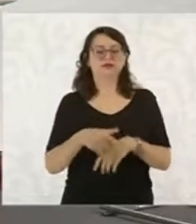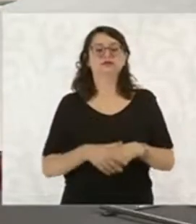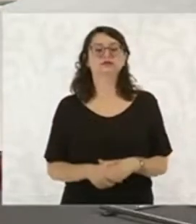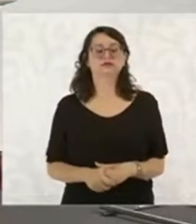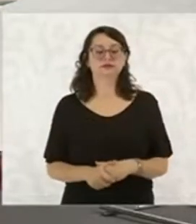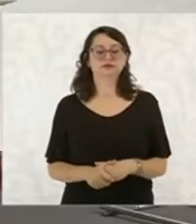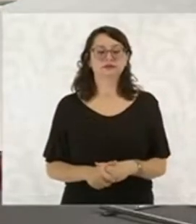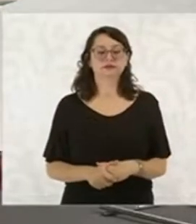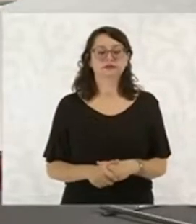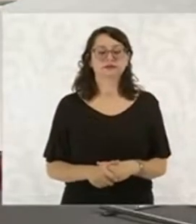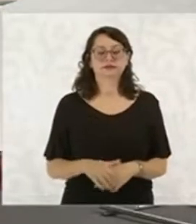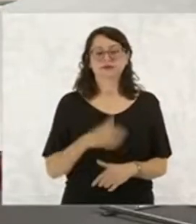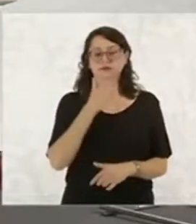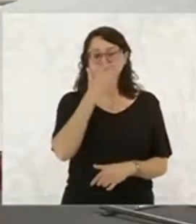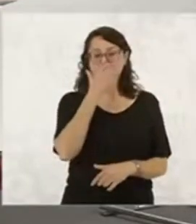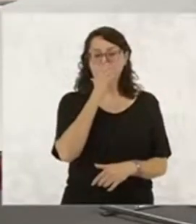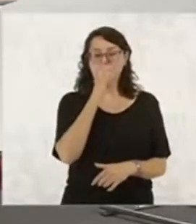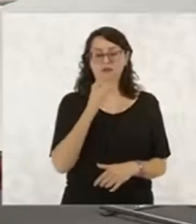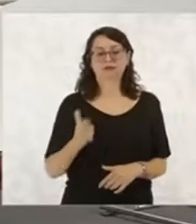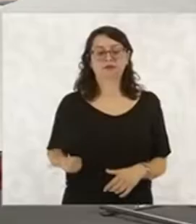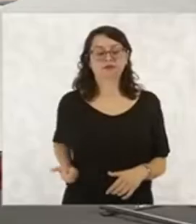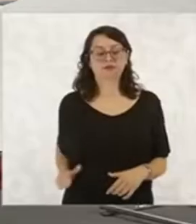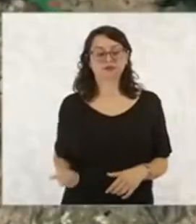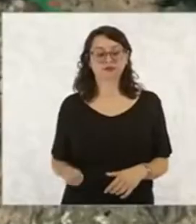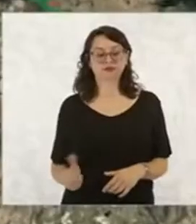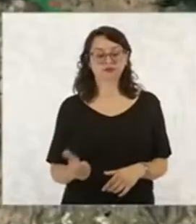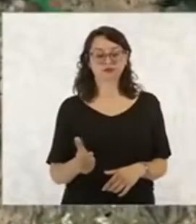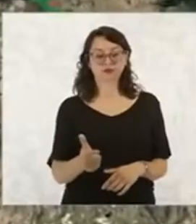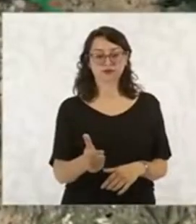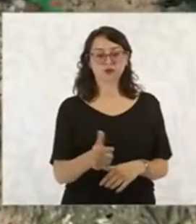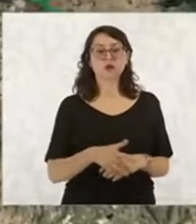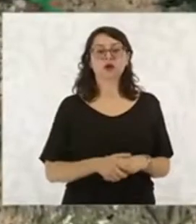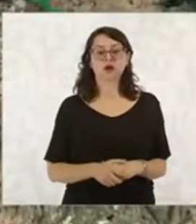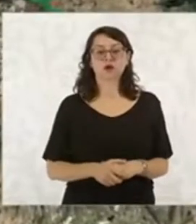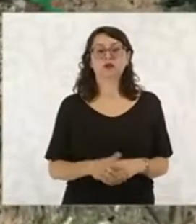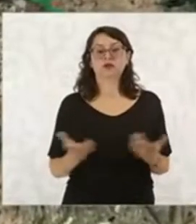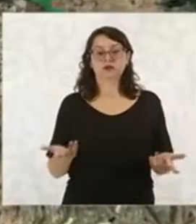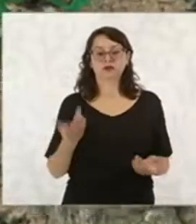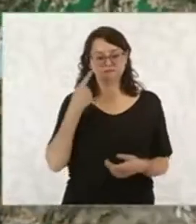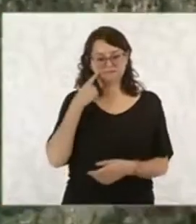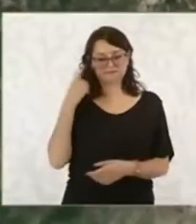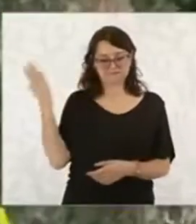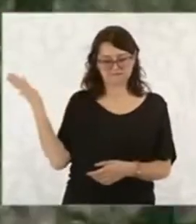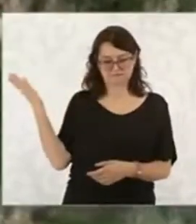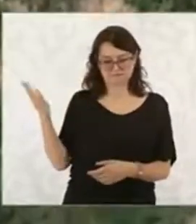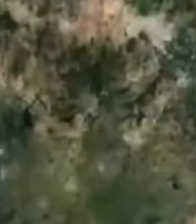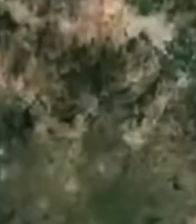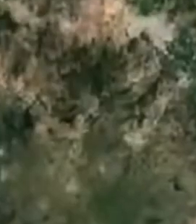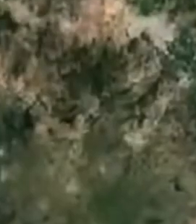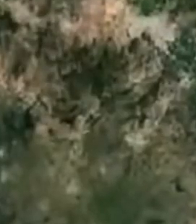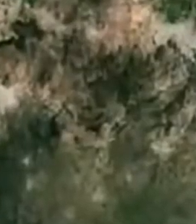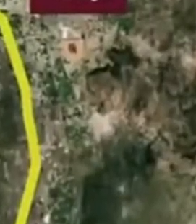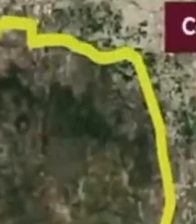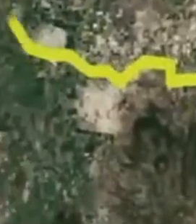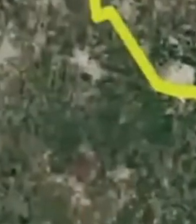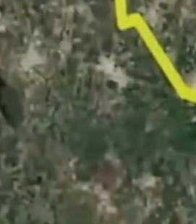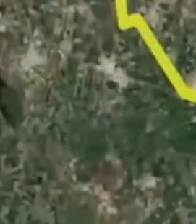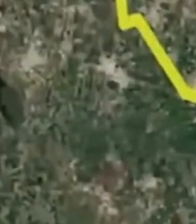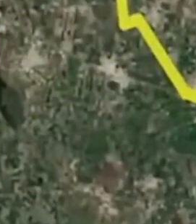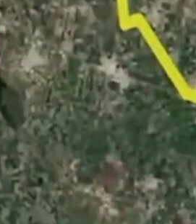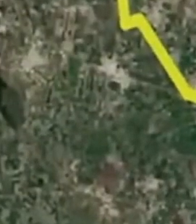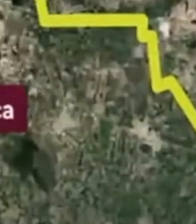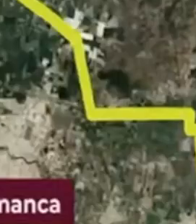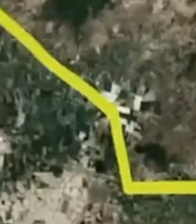La que sigue, por favor. En Guanajuato estamos construyendo el acueducto Solís-León. Es un gran proyecto que